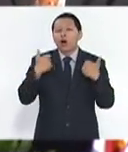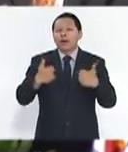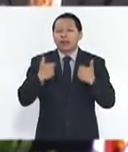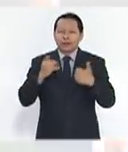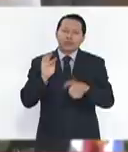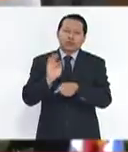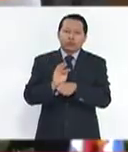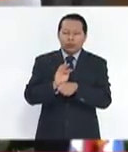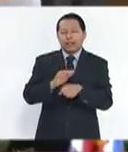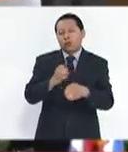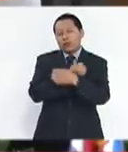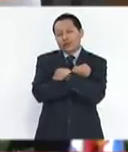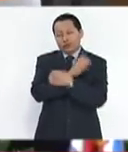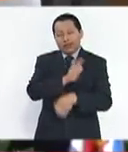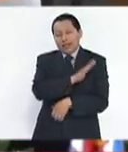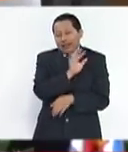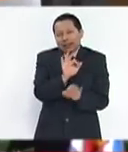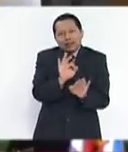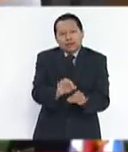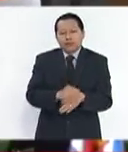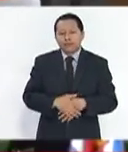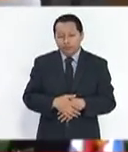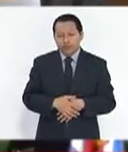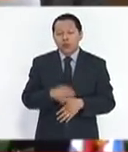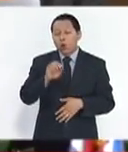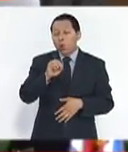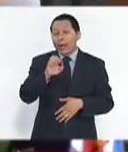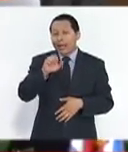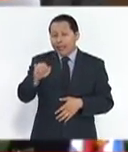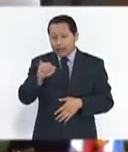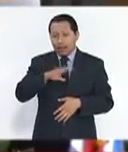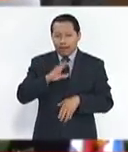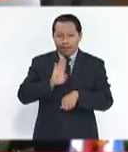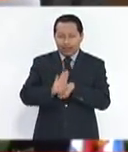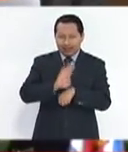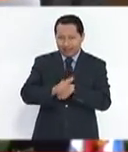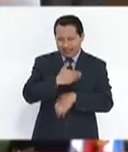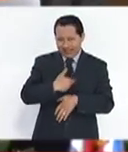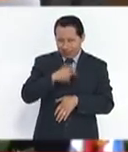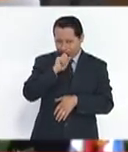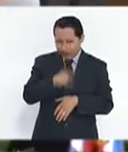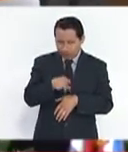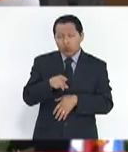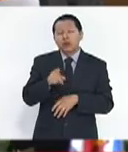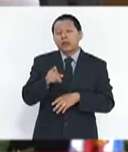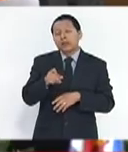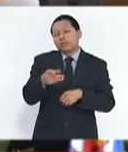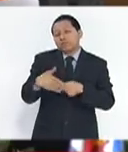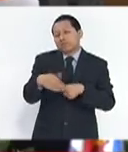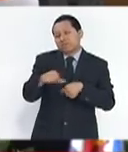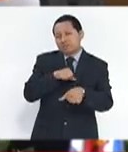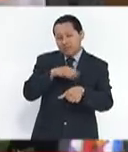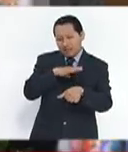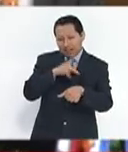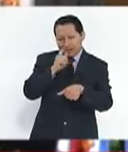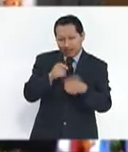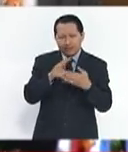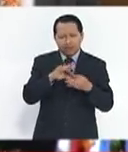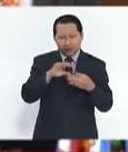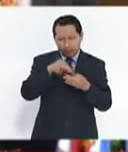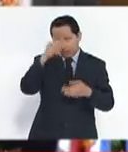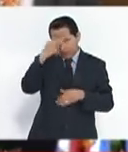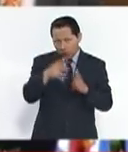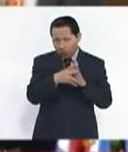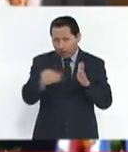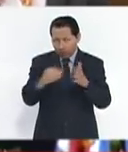gran calidad. El secretario general saliente de la OEI, el brasileño Paulo Speller, destacó la relevancia de la reforma educativa en México